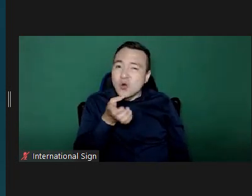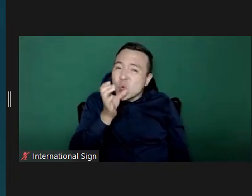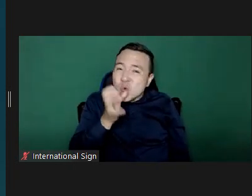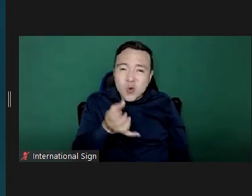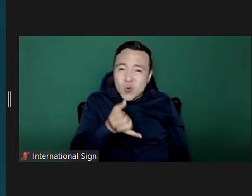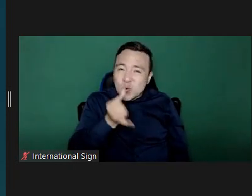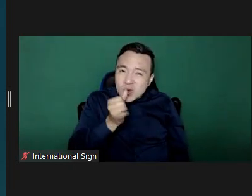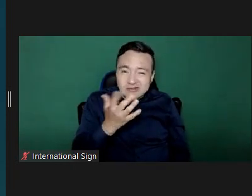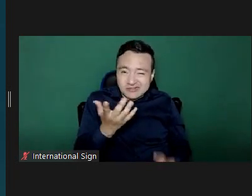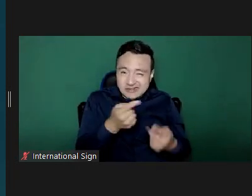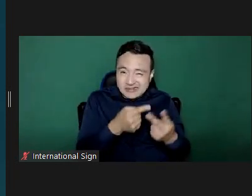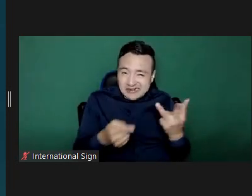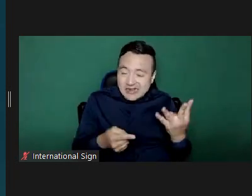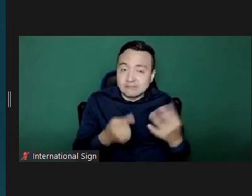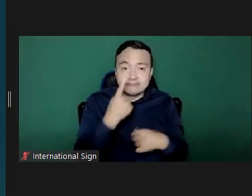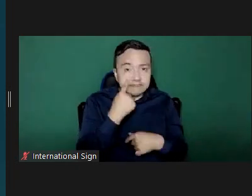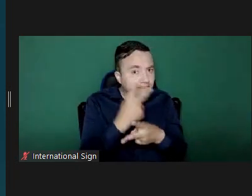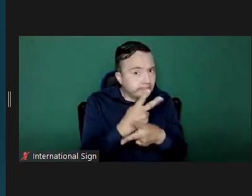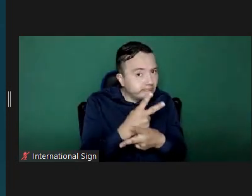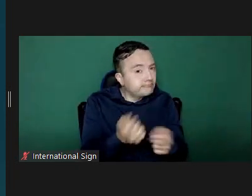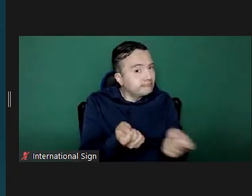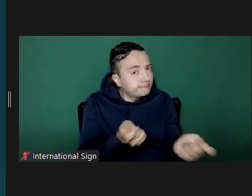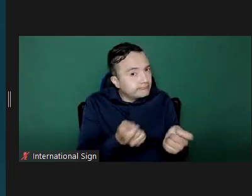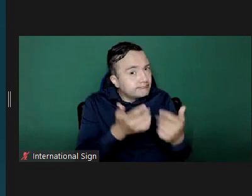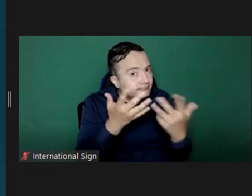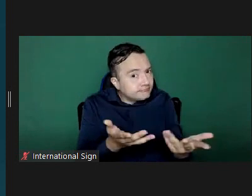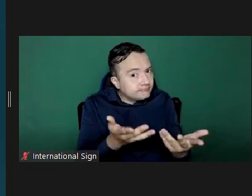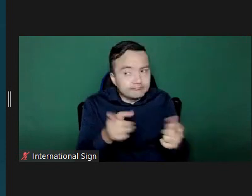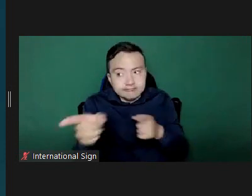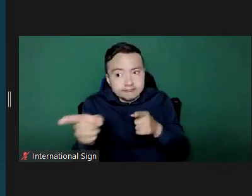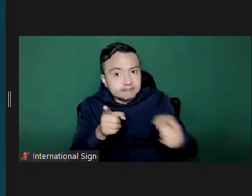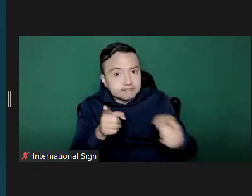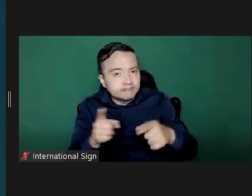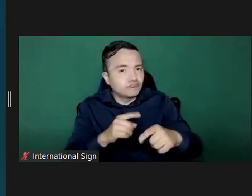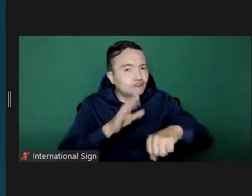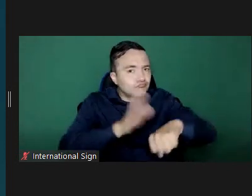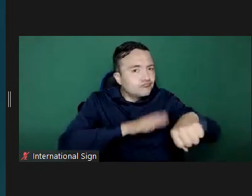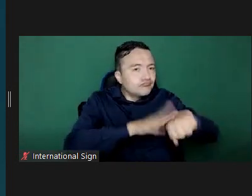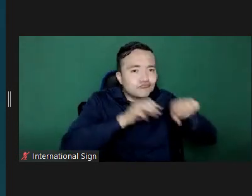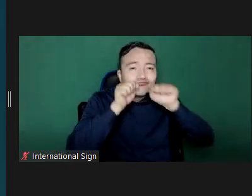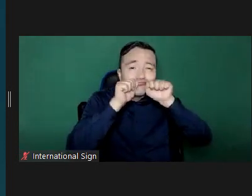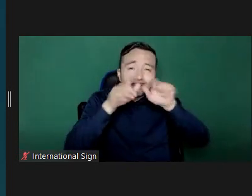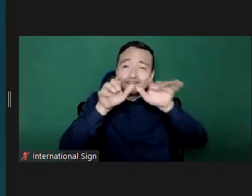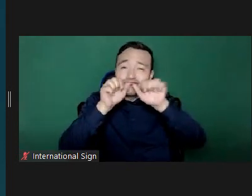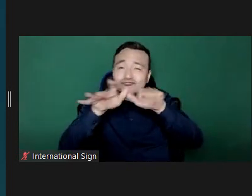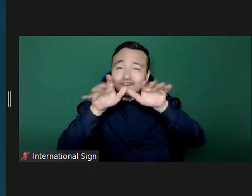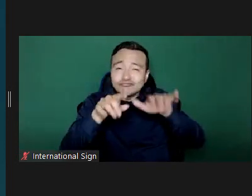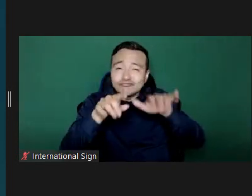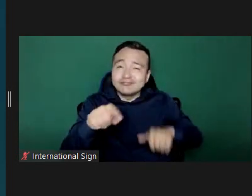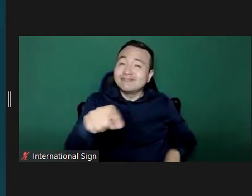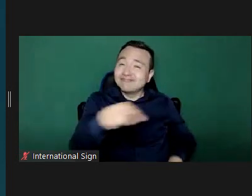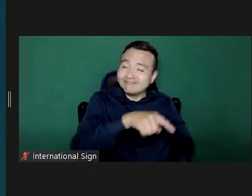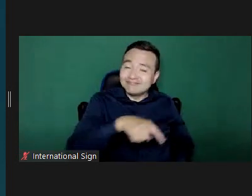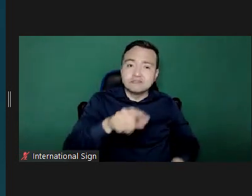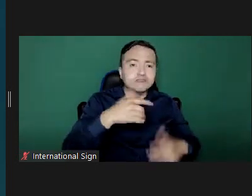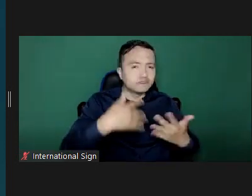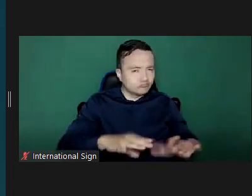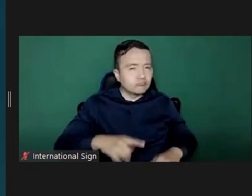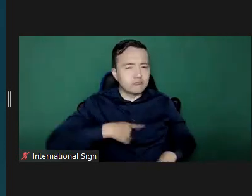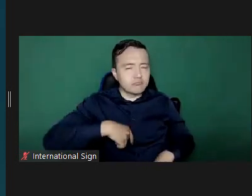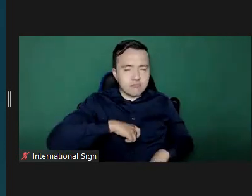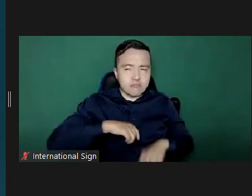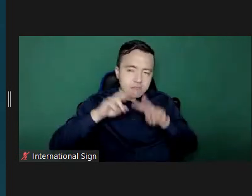excesivo en el caso de alcohol. Y allí también estamos haciendo un estudio sobre sodio